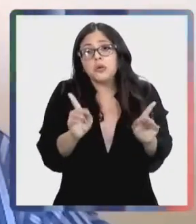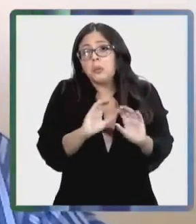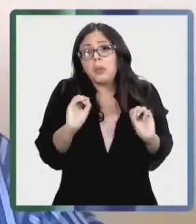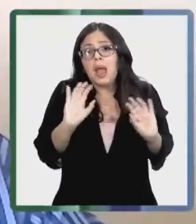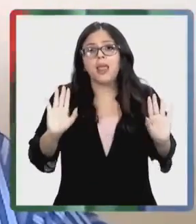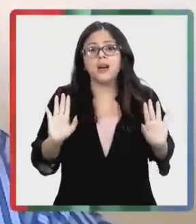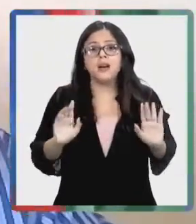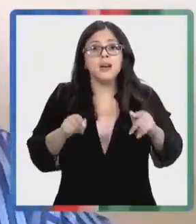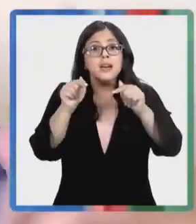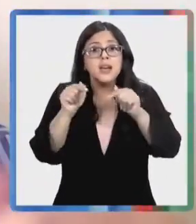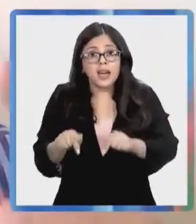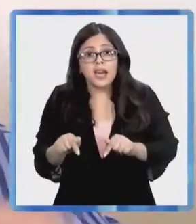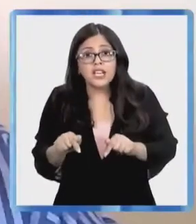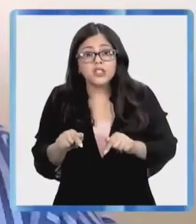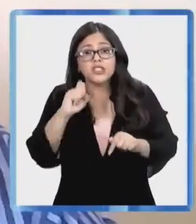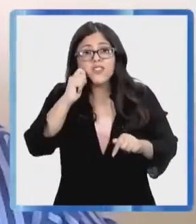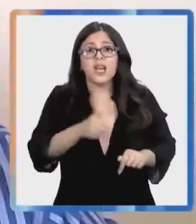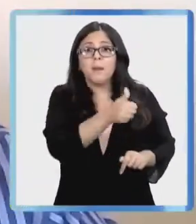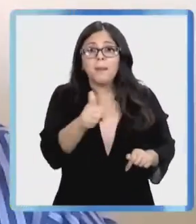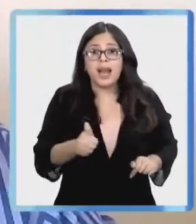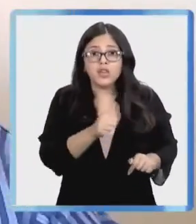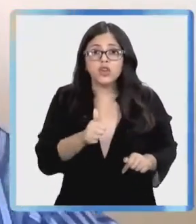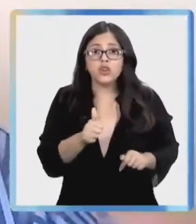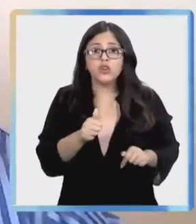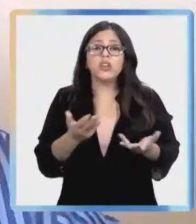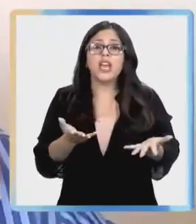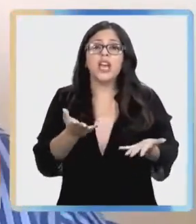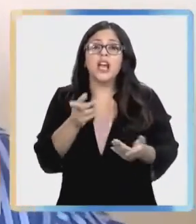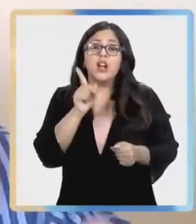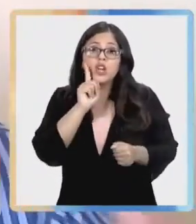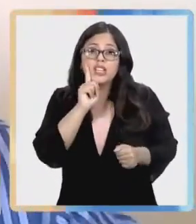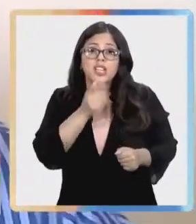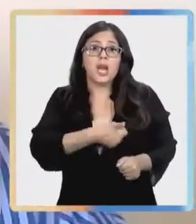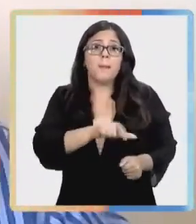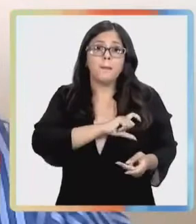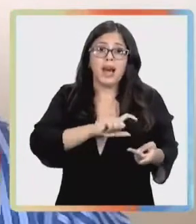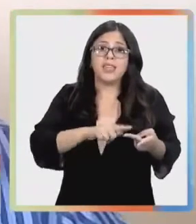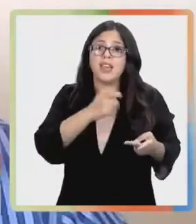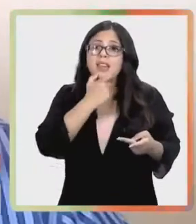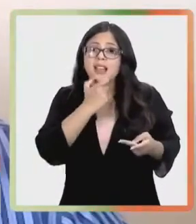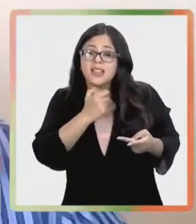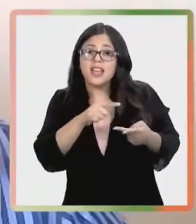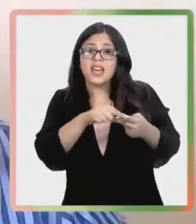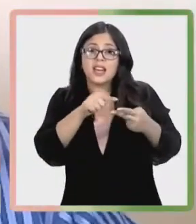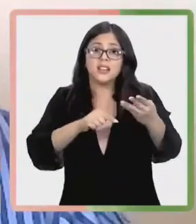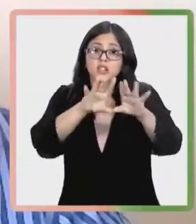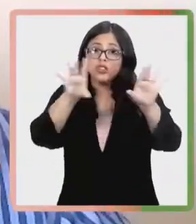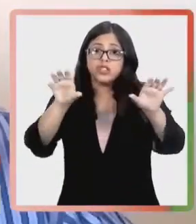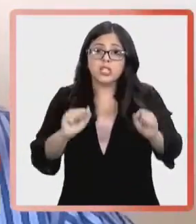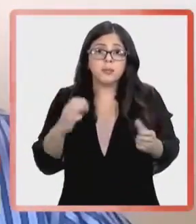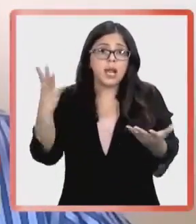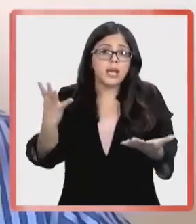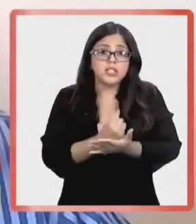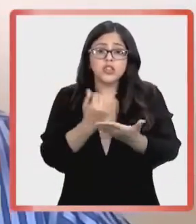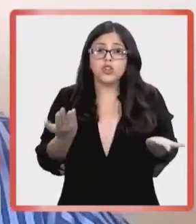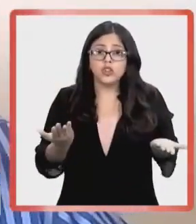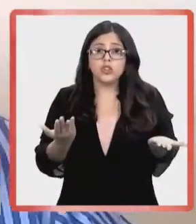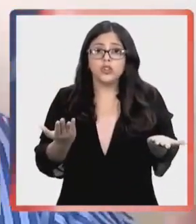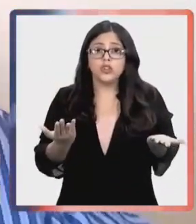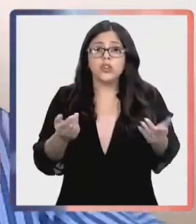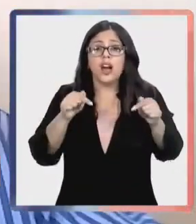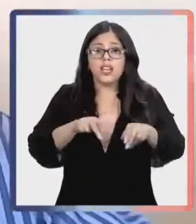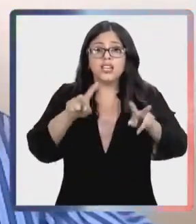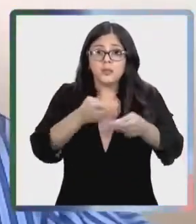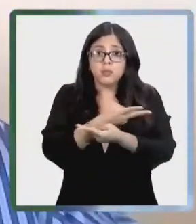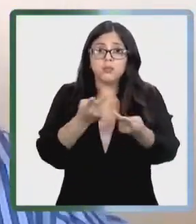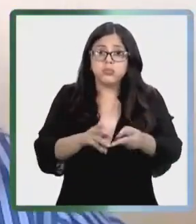poco, nada. Eso se llama universalización, que es lo que tiene España, que tiene Inglaterra, en fin, y que son sistemas exitosos. Por lo demás, donde lo